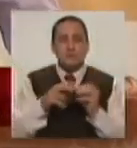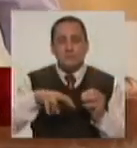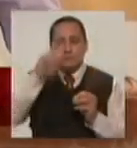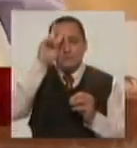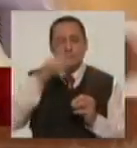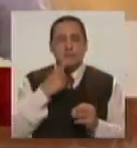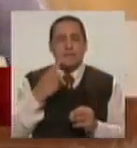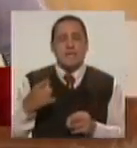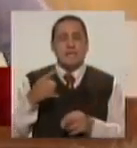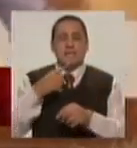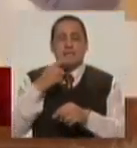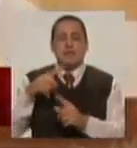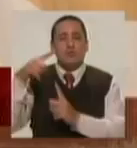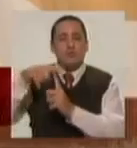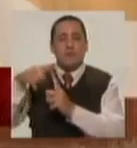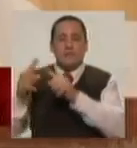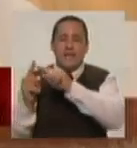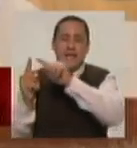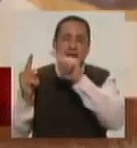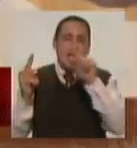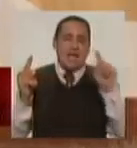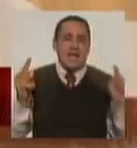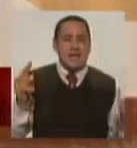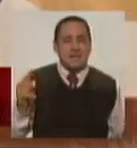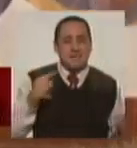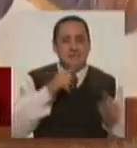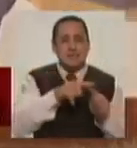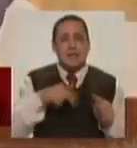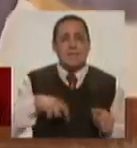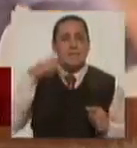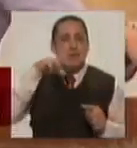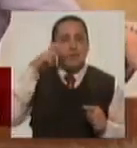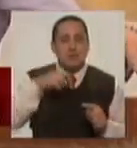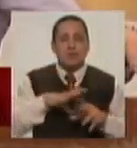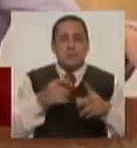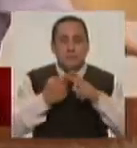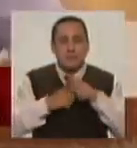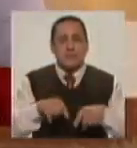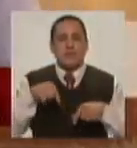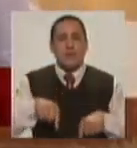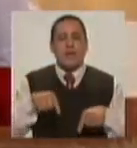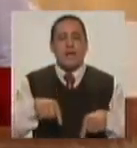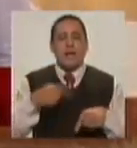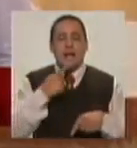Desaguadero en Puno. Y eso lo estamos empezando hoy día aquí en Piura.